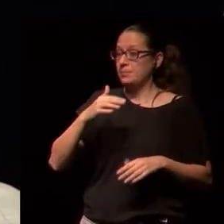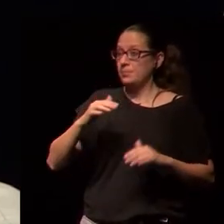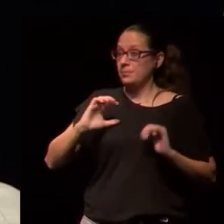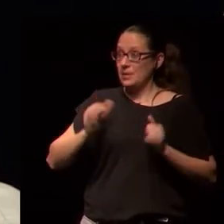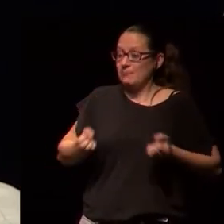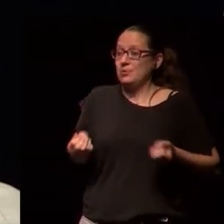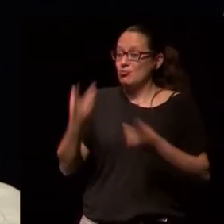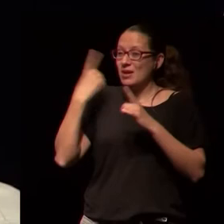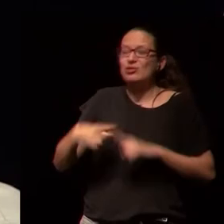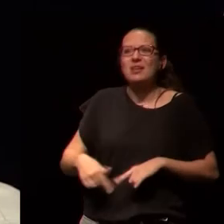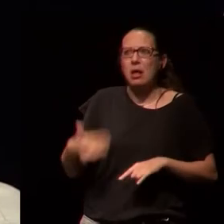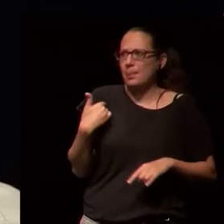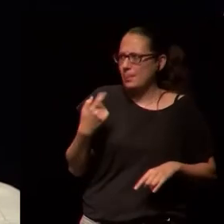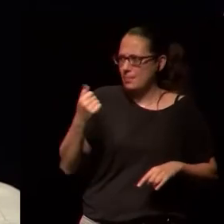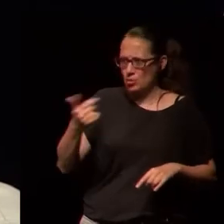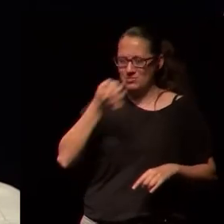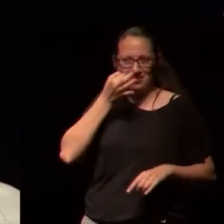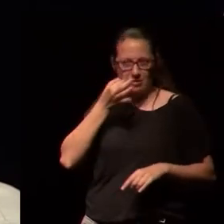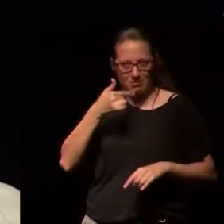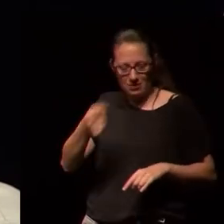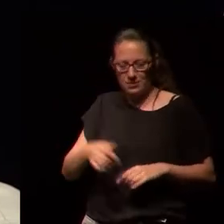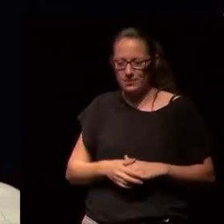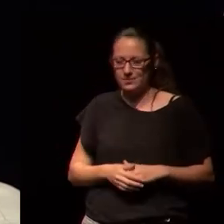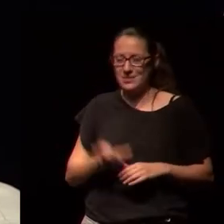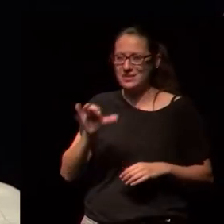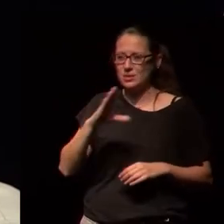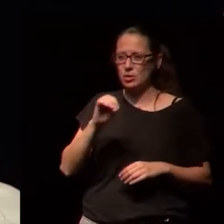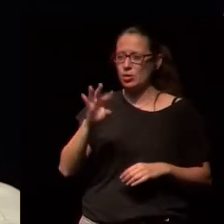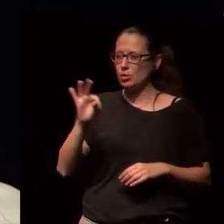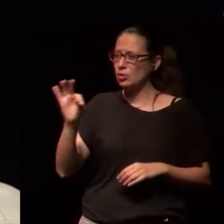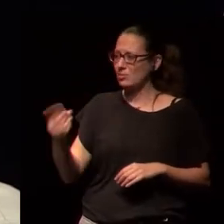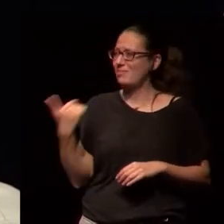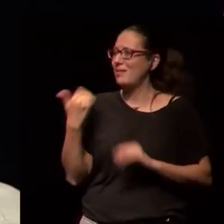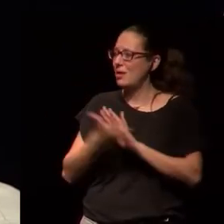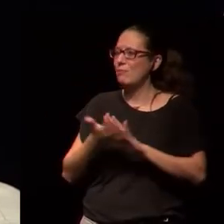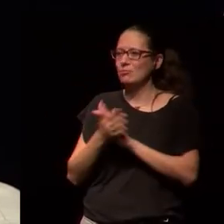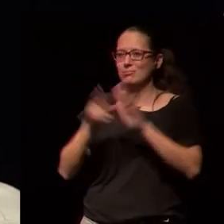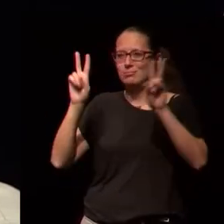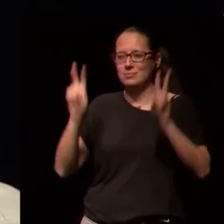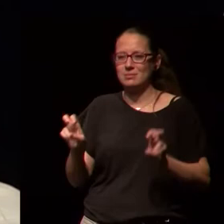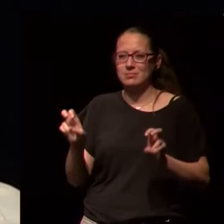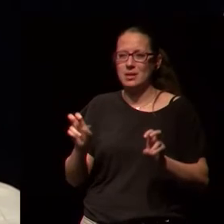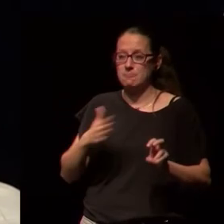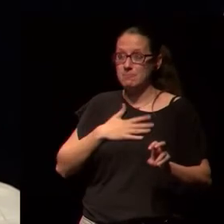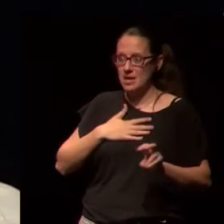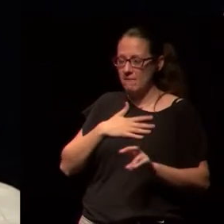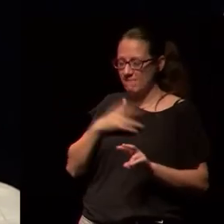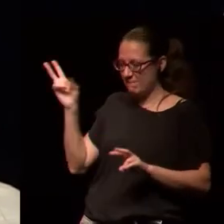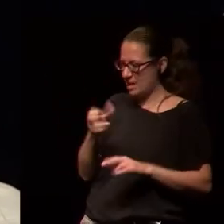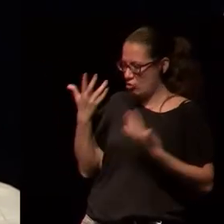poco. Scott ayer habló acerca de la importancia de nuestros